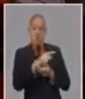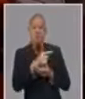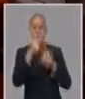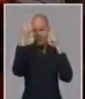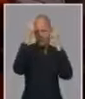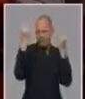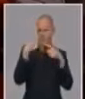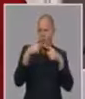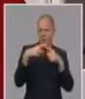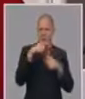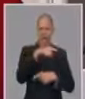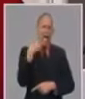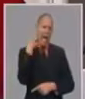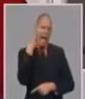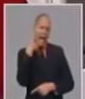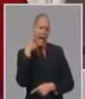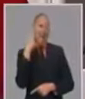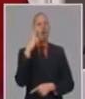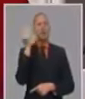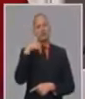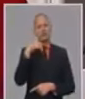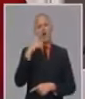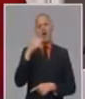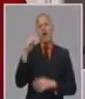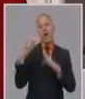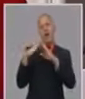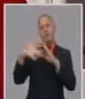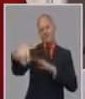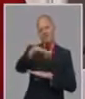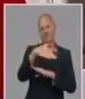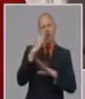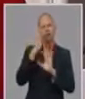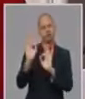o que lleva un tiempo, que conoce a su población, sabe mejor que